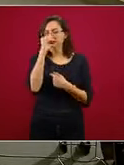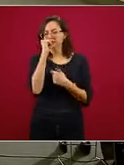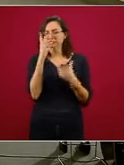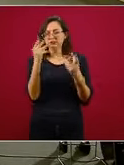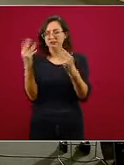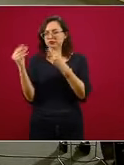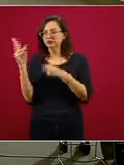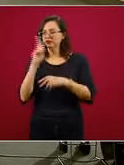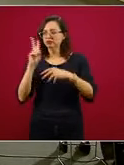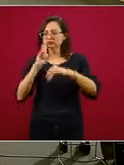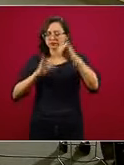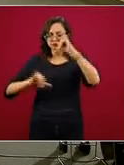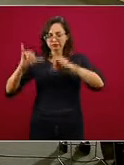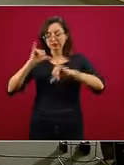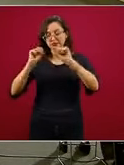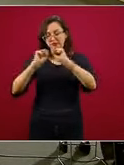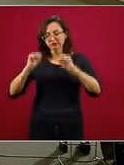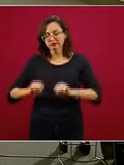salud